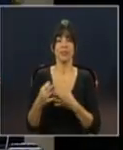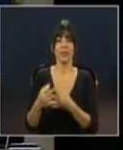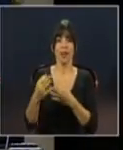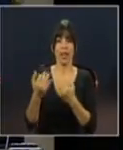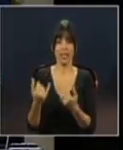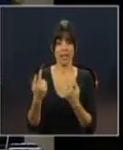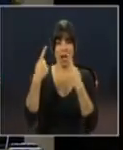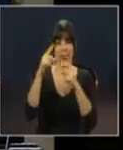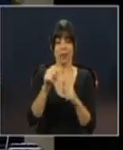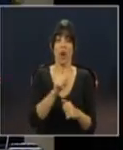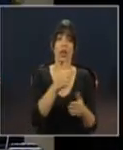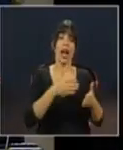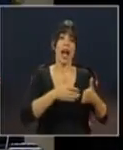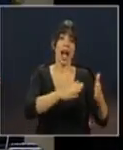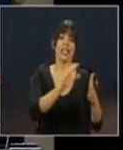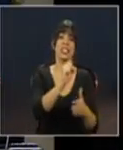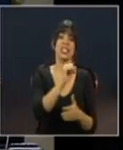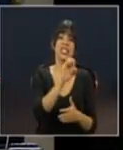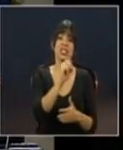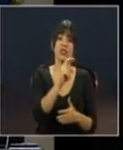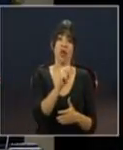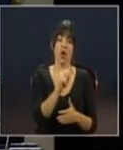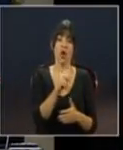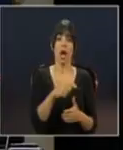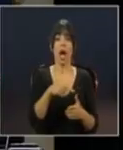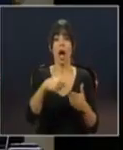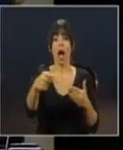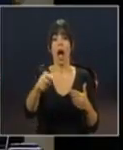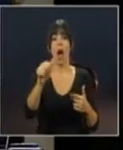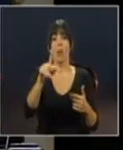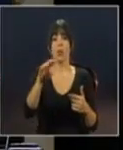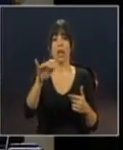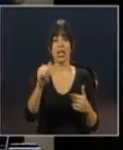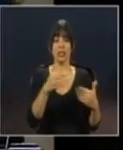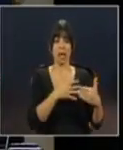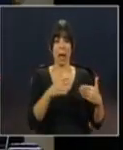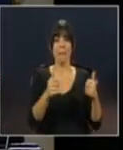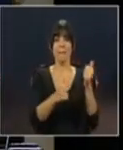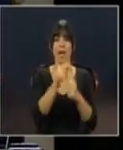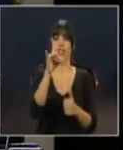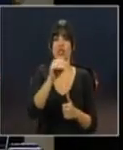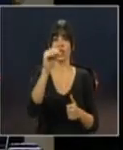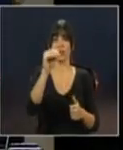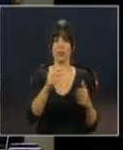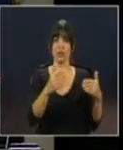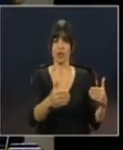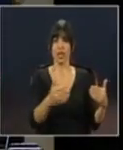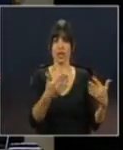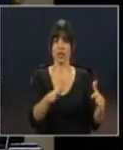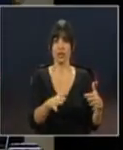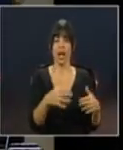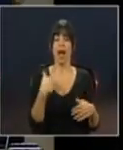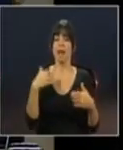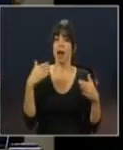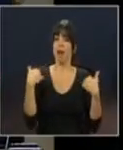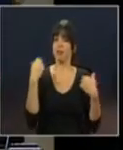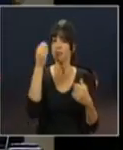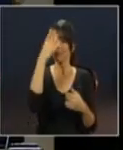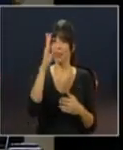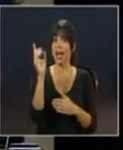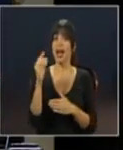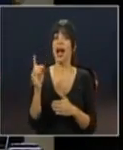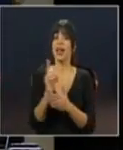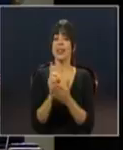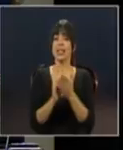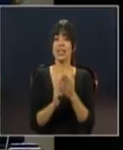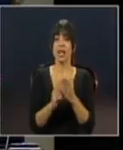carretera Sifón-La Abundancia, cuenta con un avance superior al 80% y me satisface señalar que está en estudio el diseño